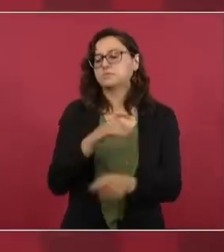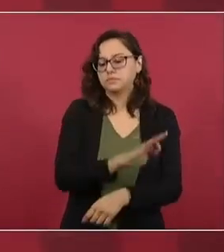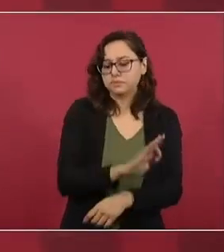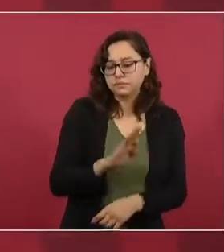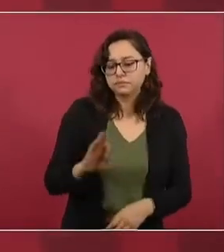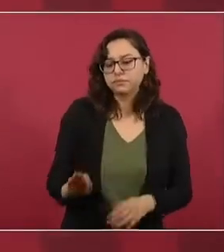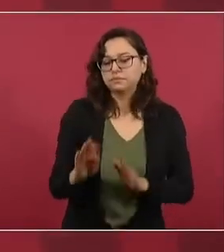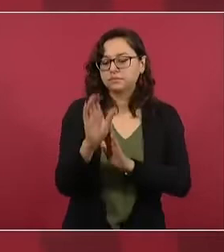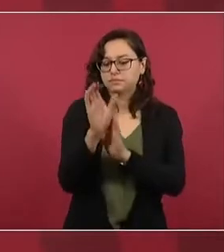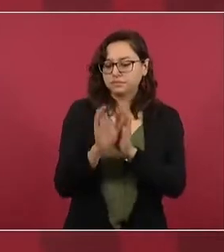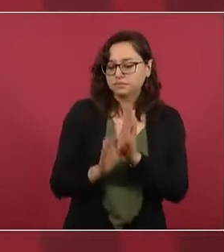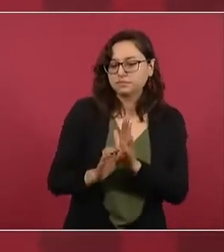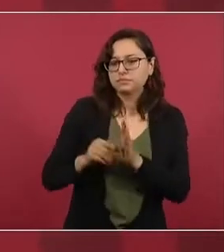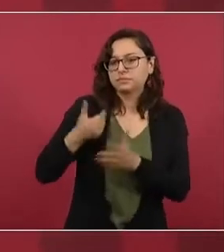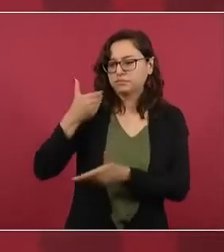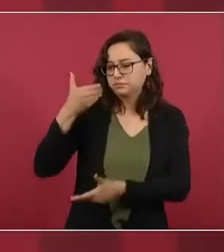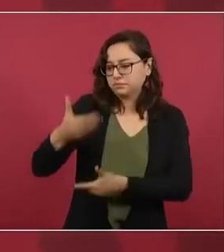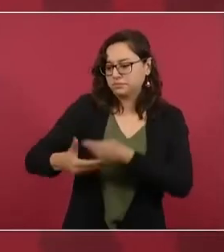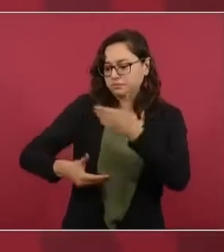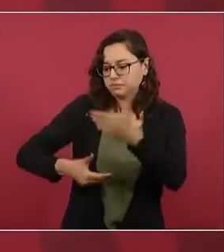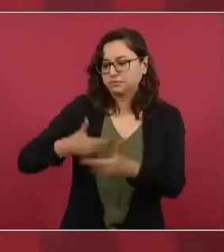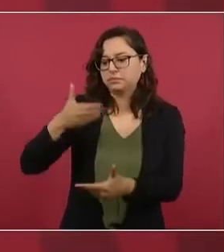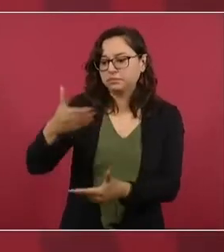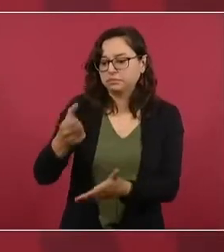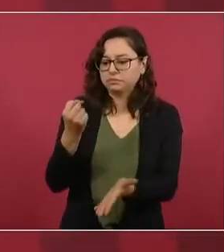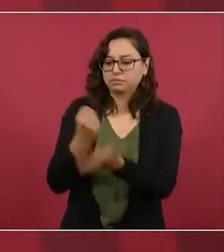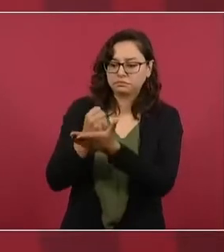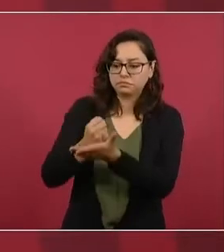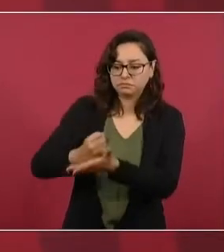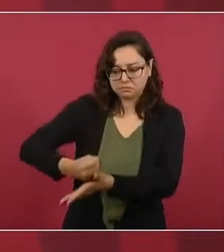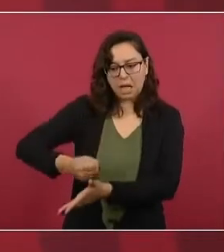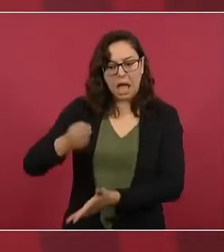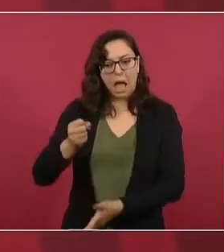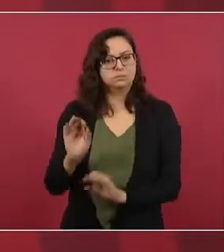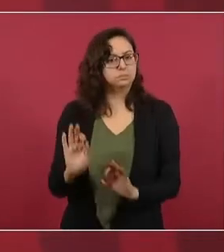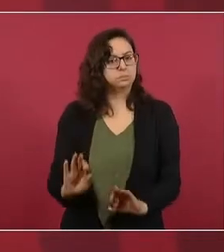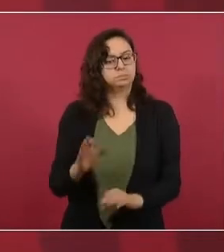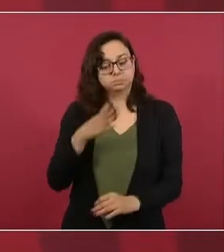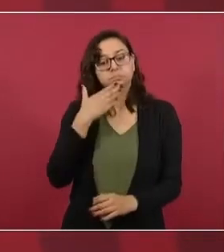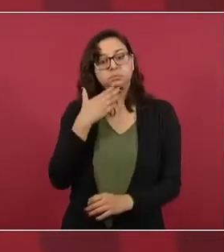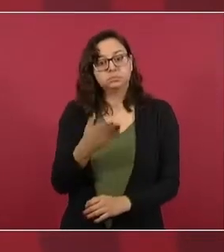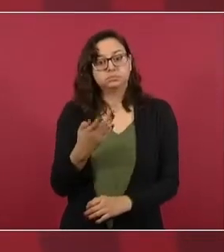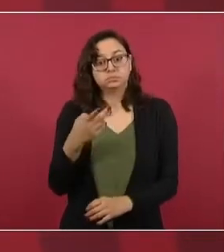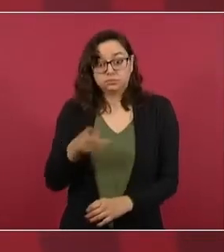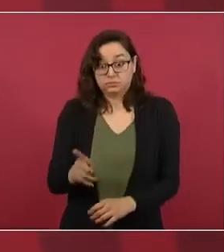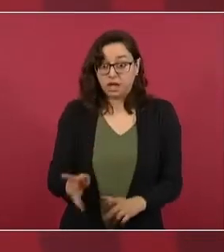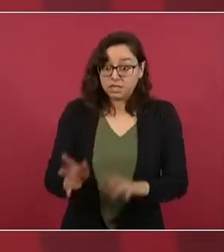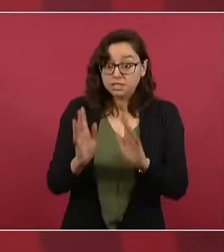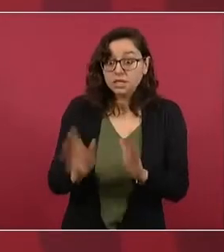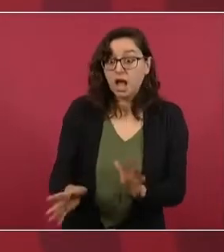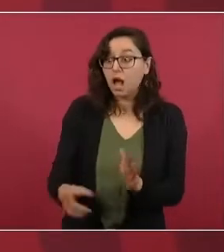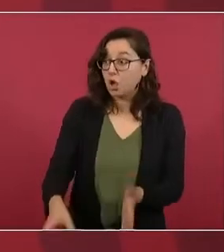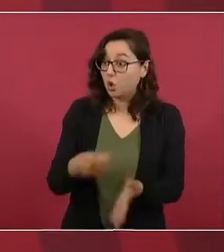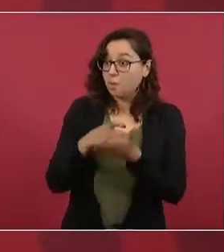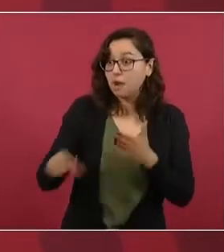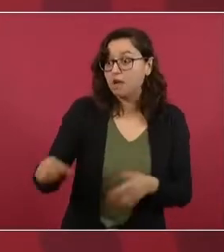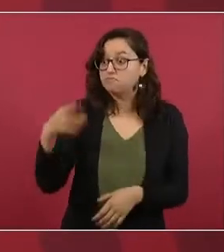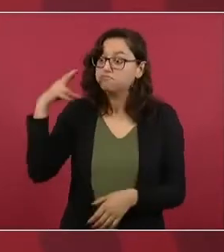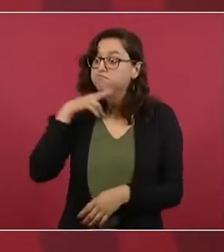sus tiempos técnicos. Cuando se autoriza, muy bien, y eso no necesariamente precipita